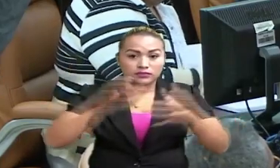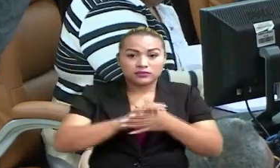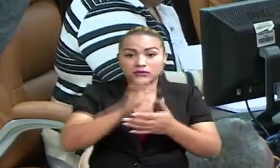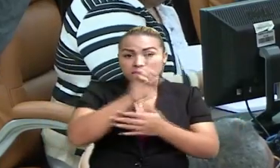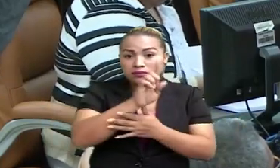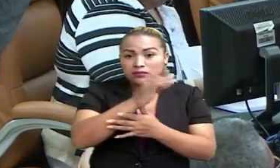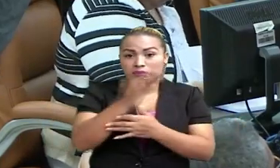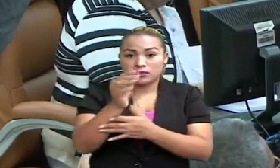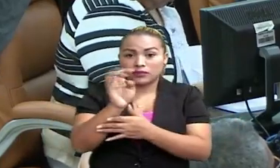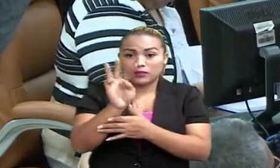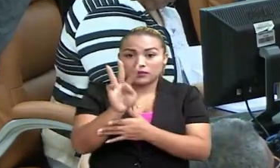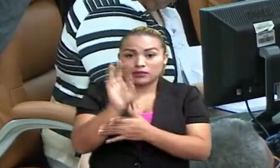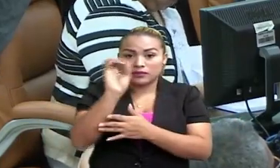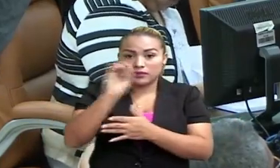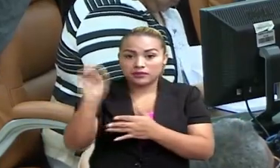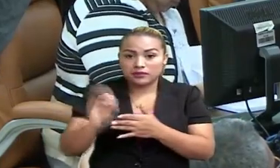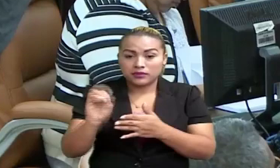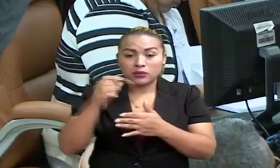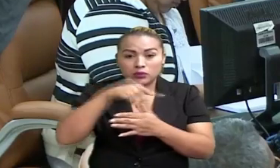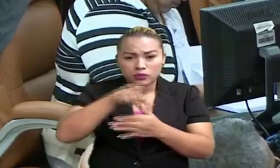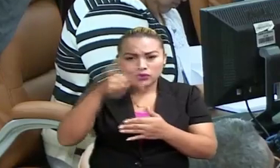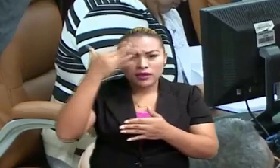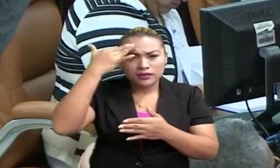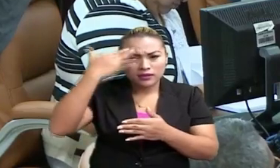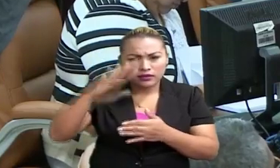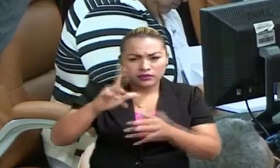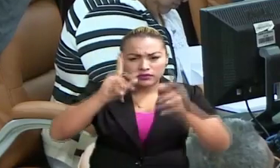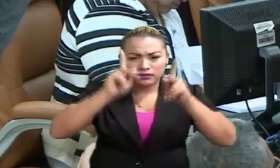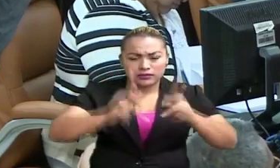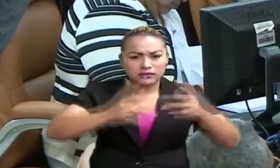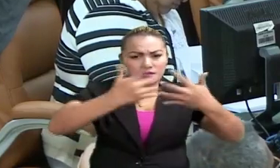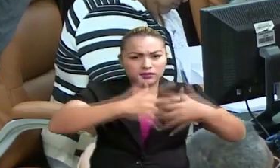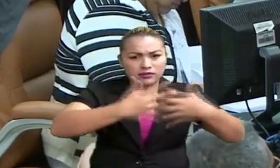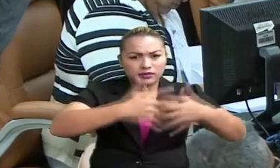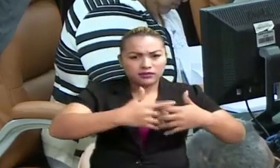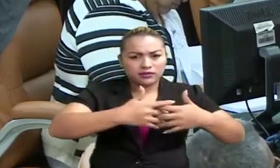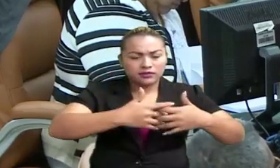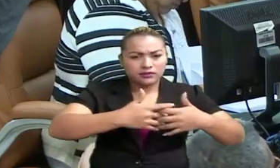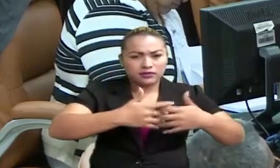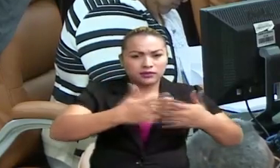3%. ¿Y sabían ustedes de que esos grandes contribuyentes, que son